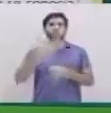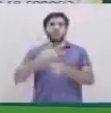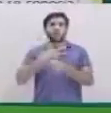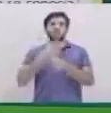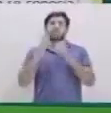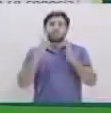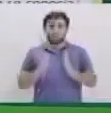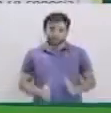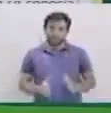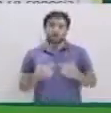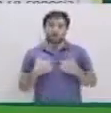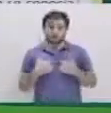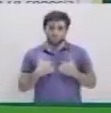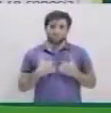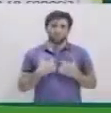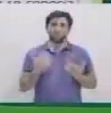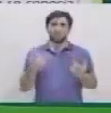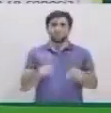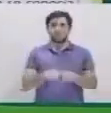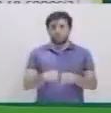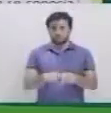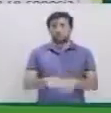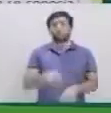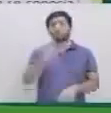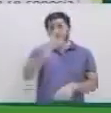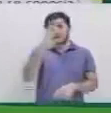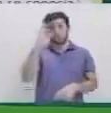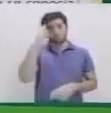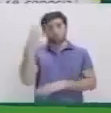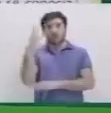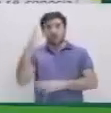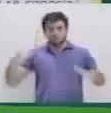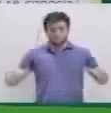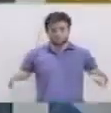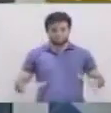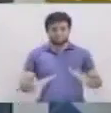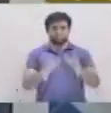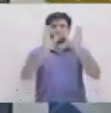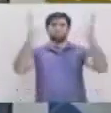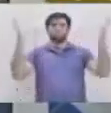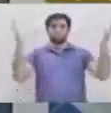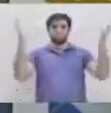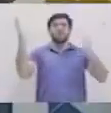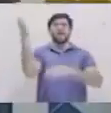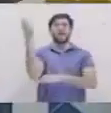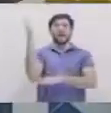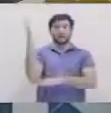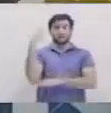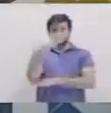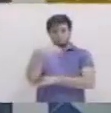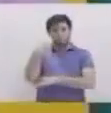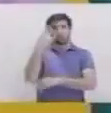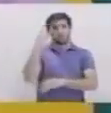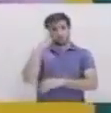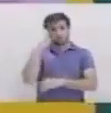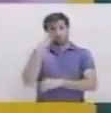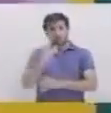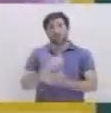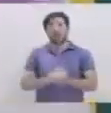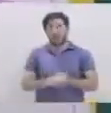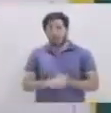sientes orgulloso de ser guatemalteco. ¿Te recuerdas de que hablamos de la ceiba? ¿Has visto alguna ceiba?